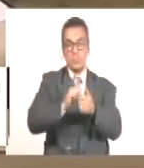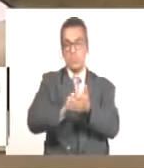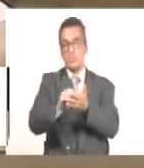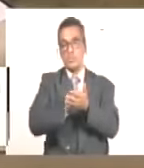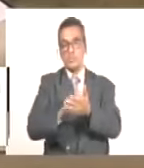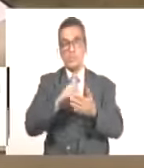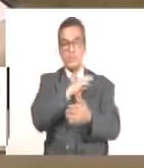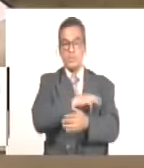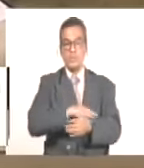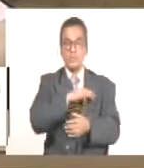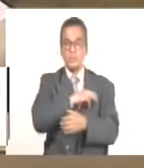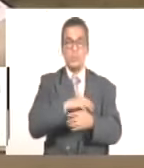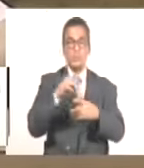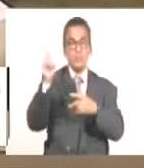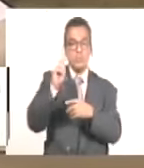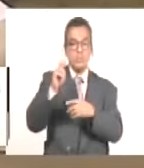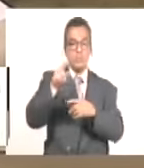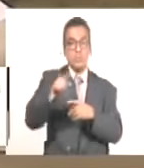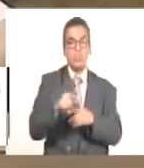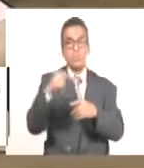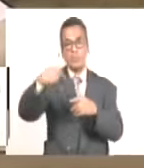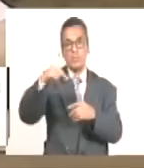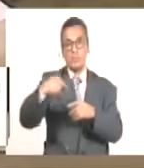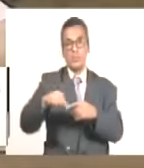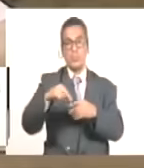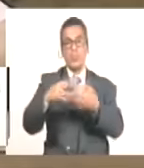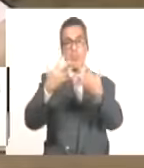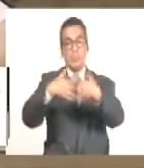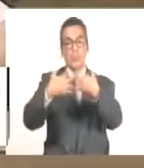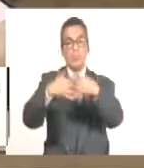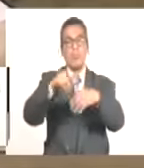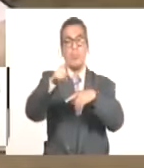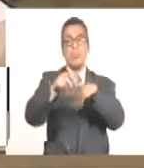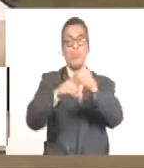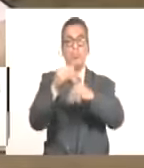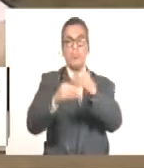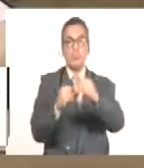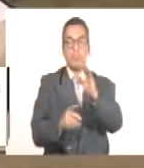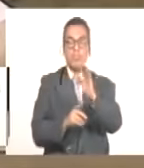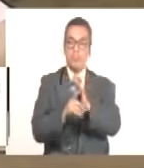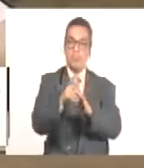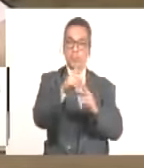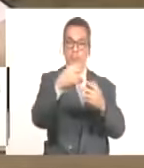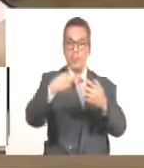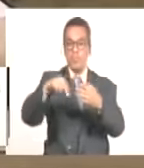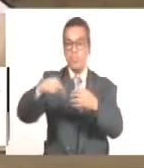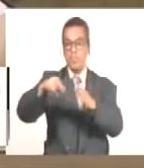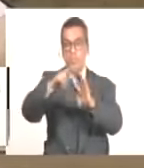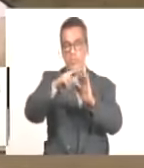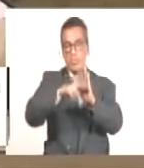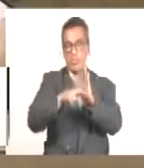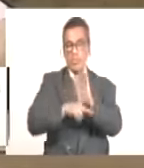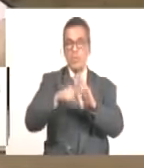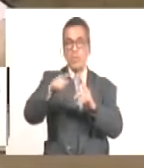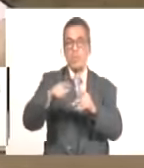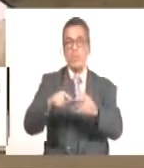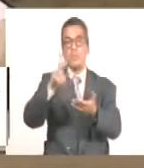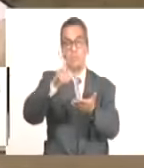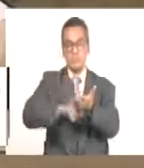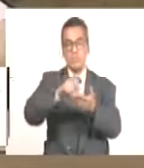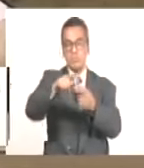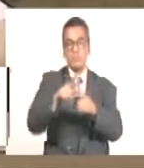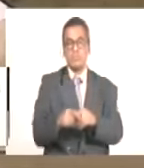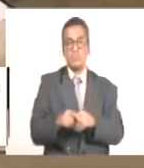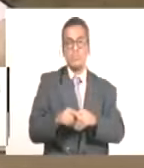la Comisión Venezolana de Normas Industriales y el Fondo de Desarrollo para la Normalización, Calidad, Certificación